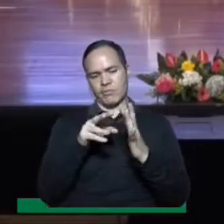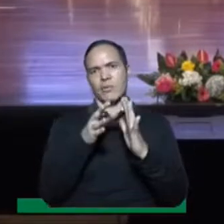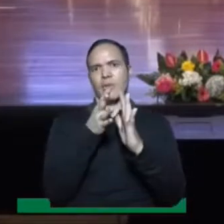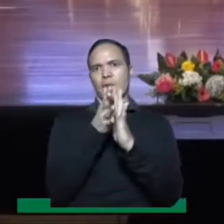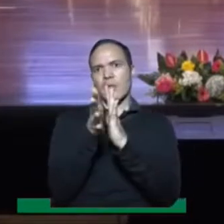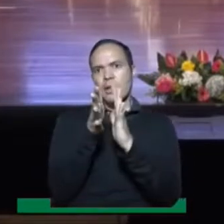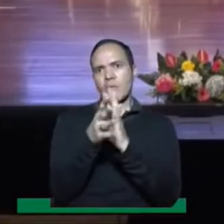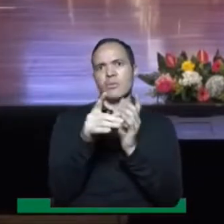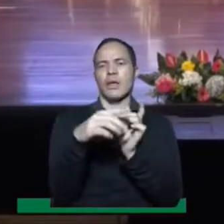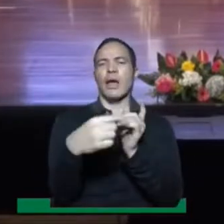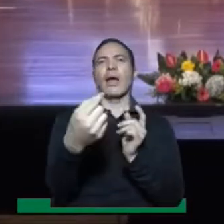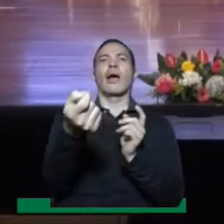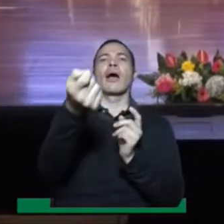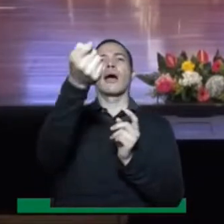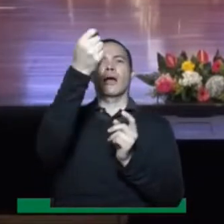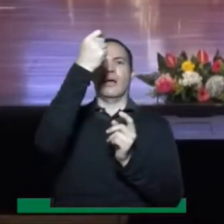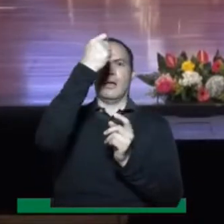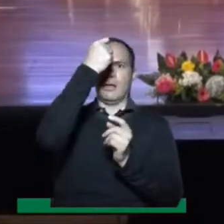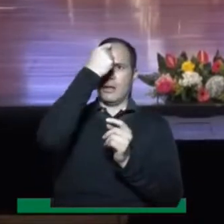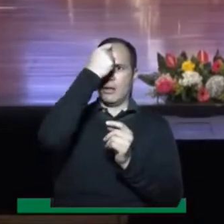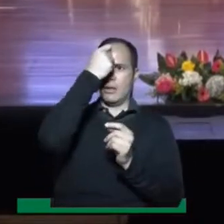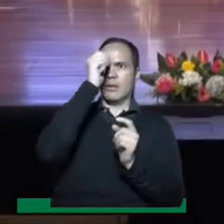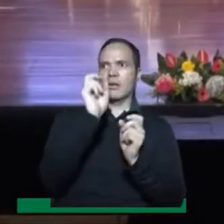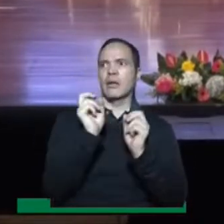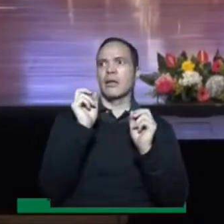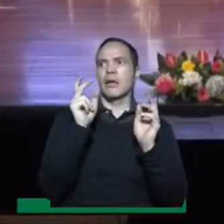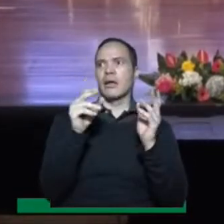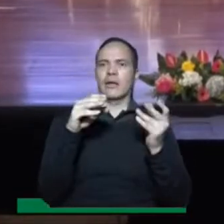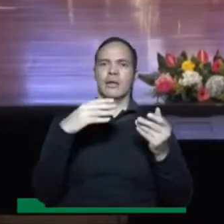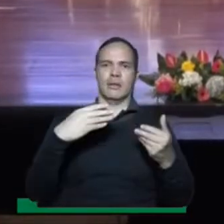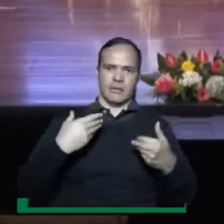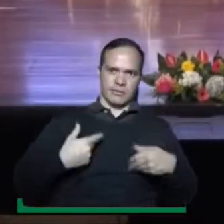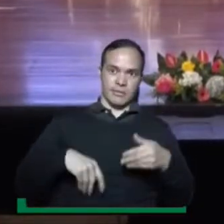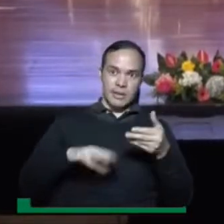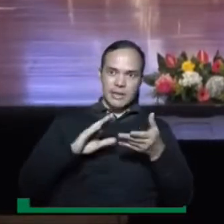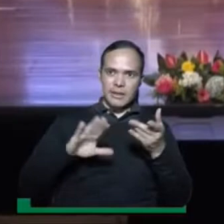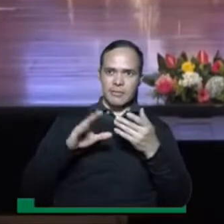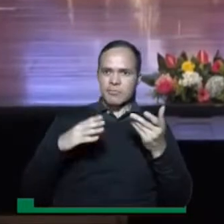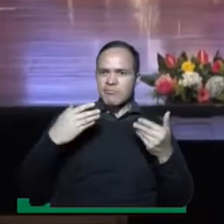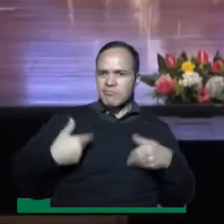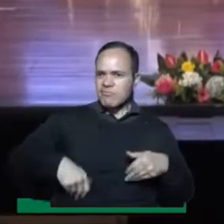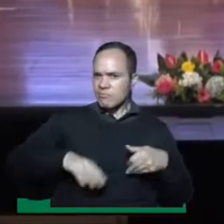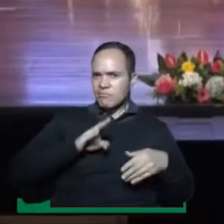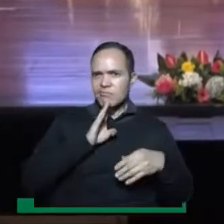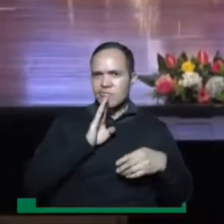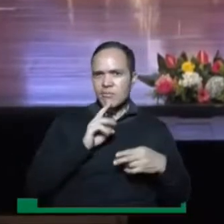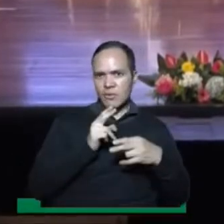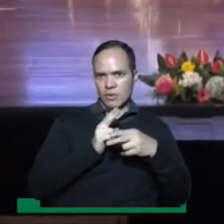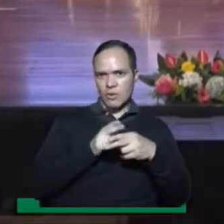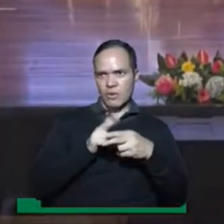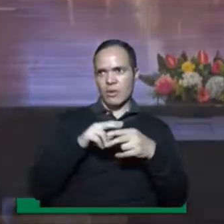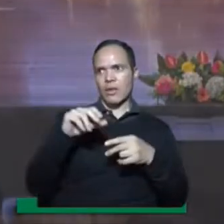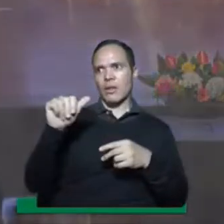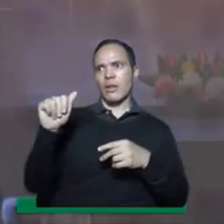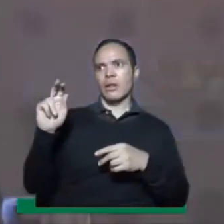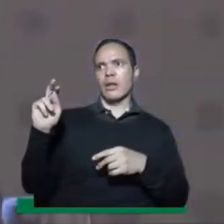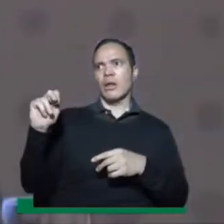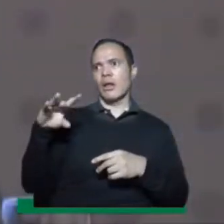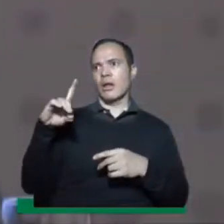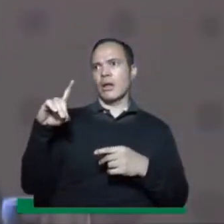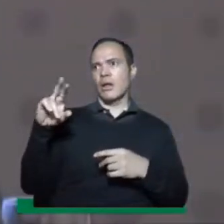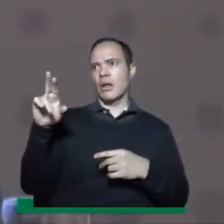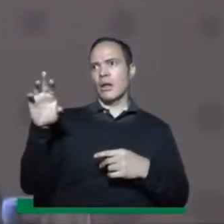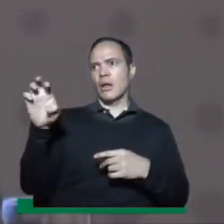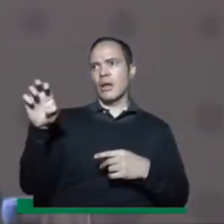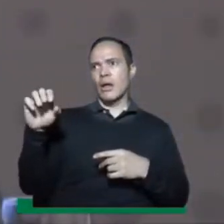palabra a ustedes bueno me presento xavi andrea vázquez soy la directora de la fundación